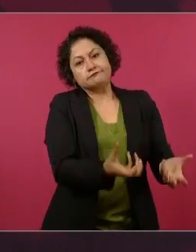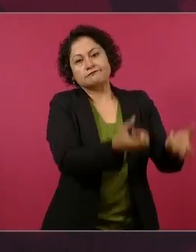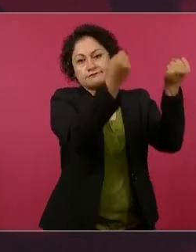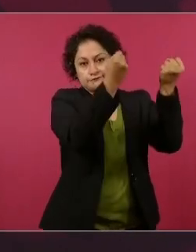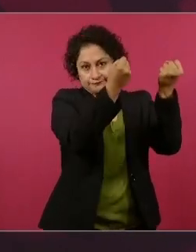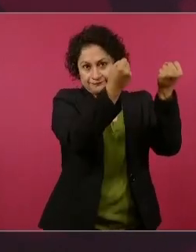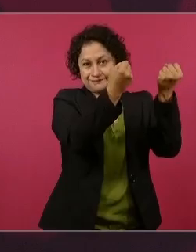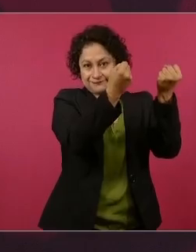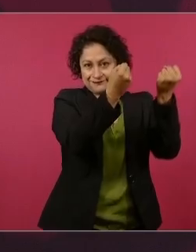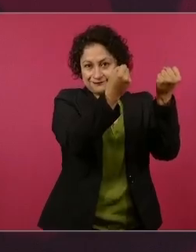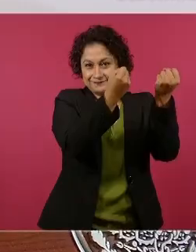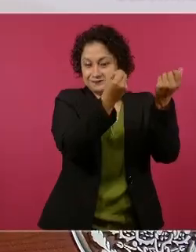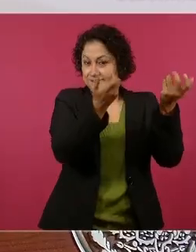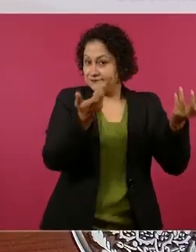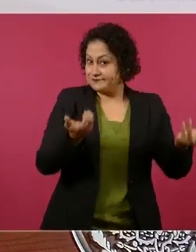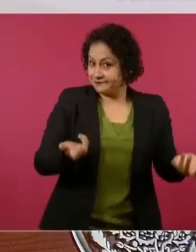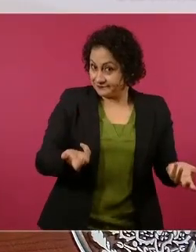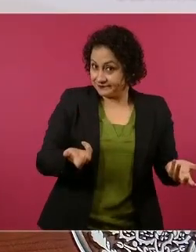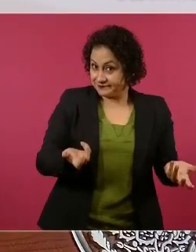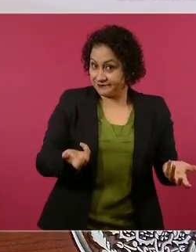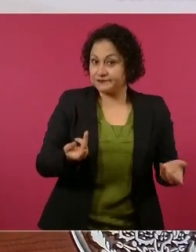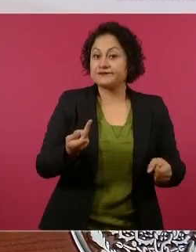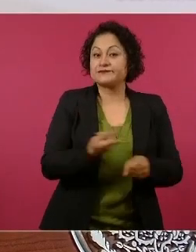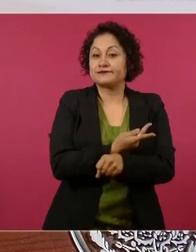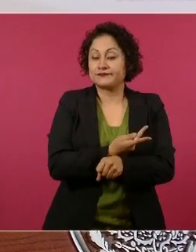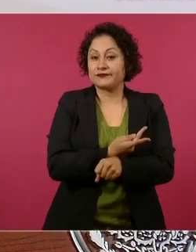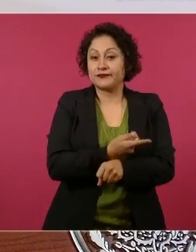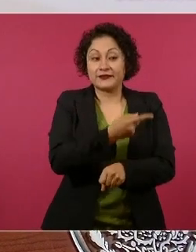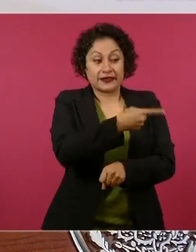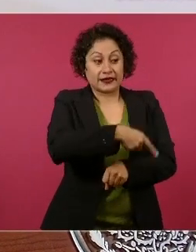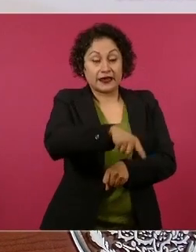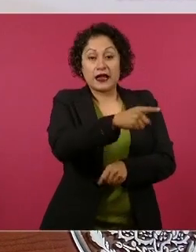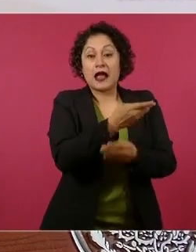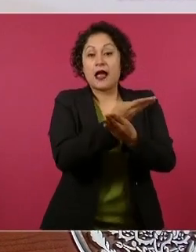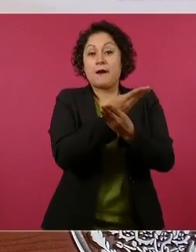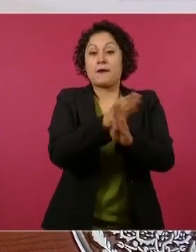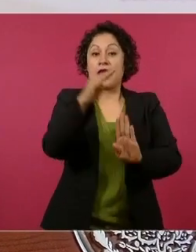quebrados, banqueros ricos.